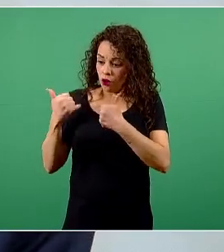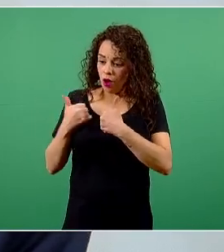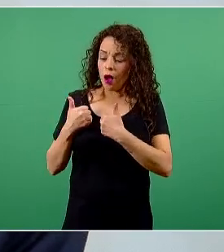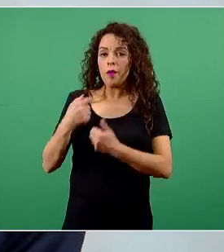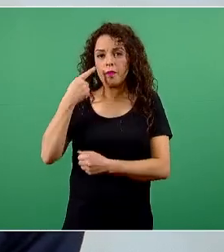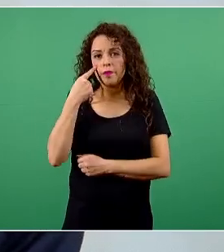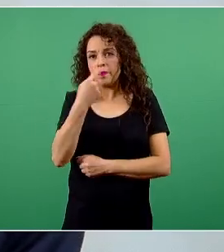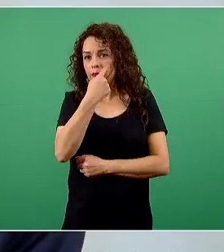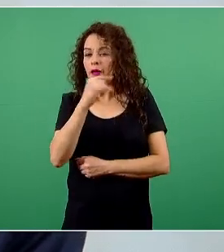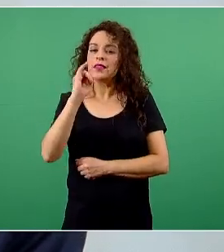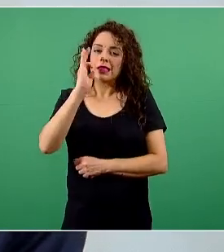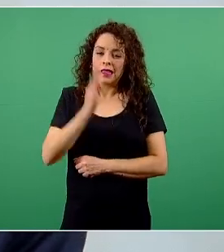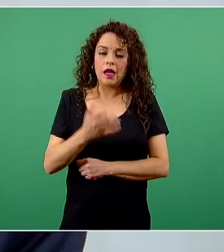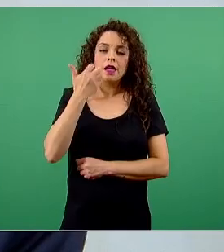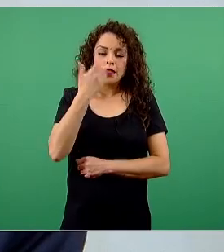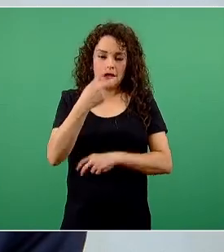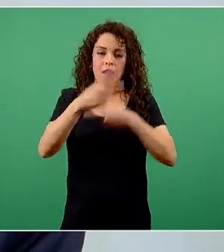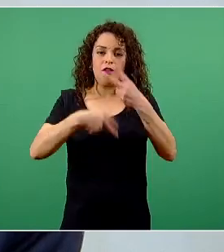También la